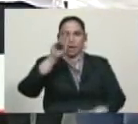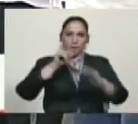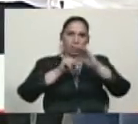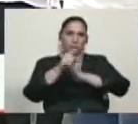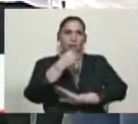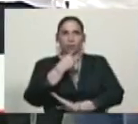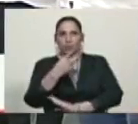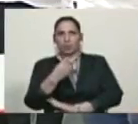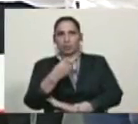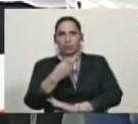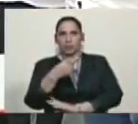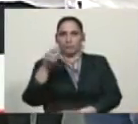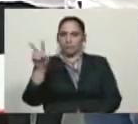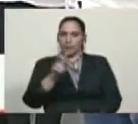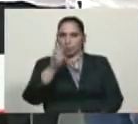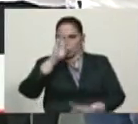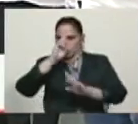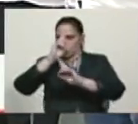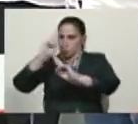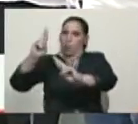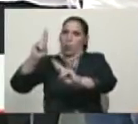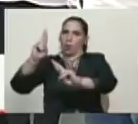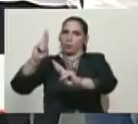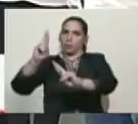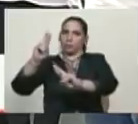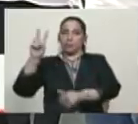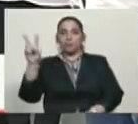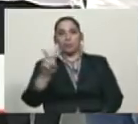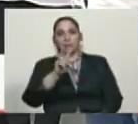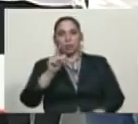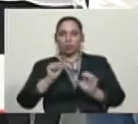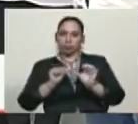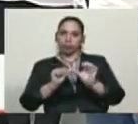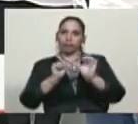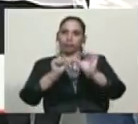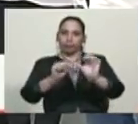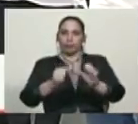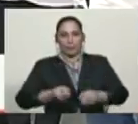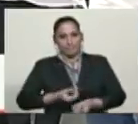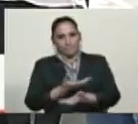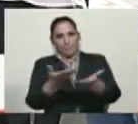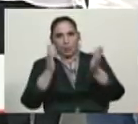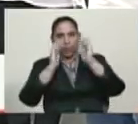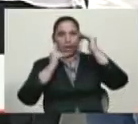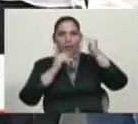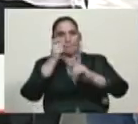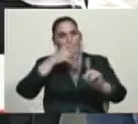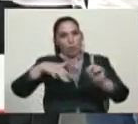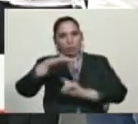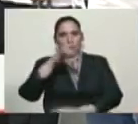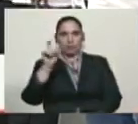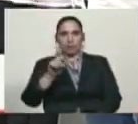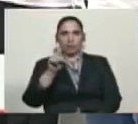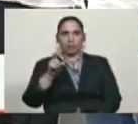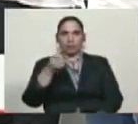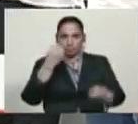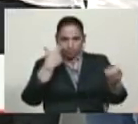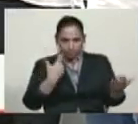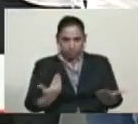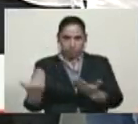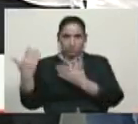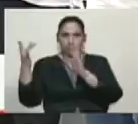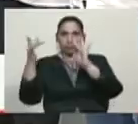que venezuela se respeta y venezuela continúa dando la atención que este pueblo necesita adelante señor